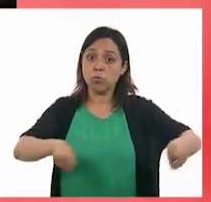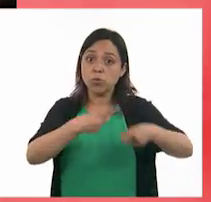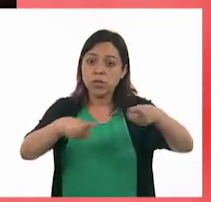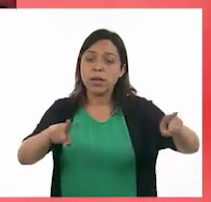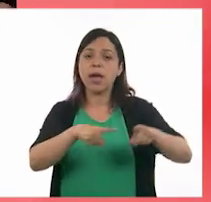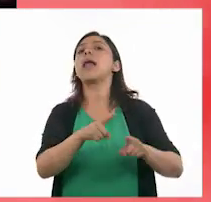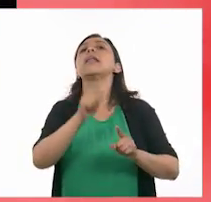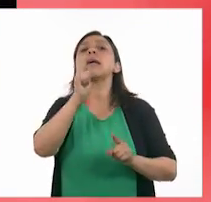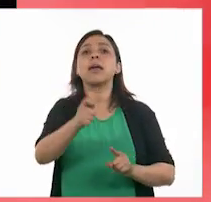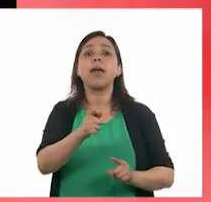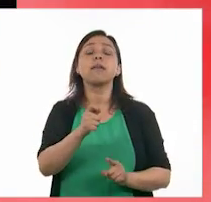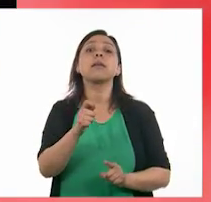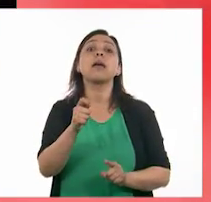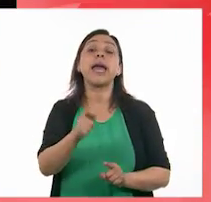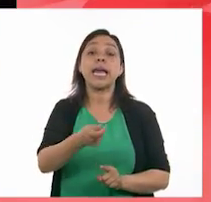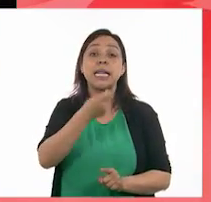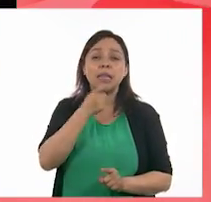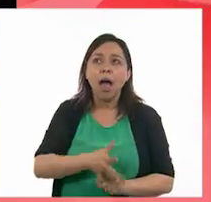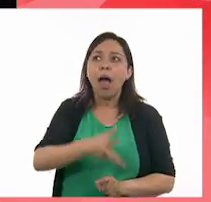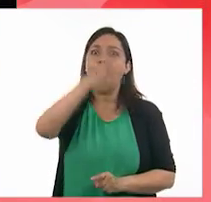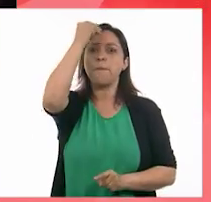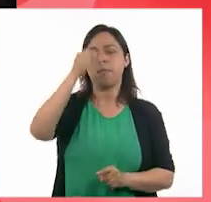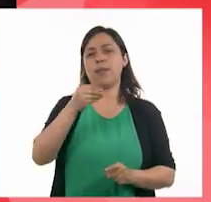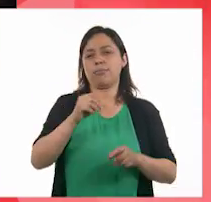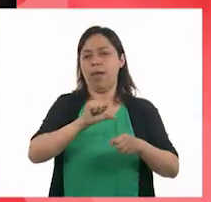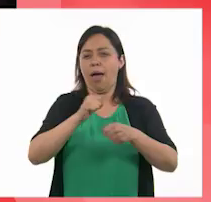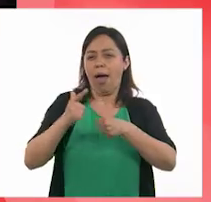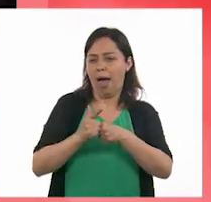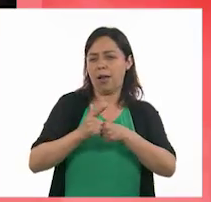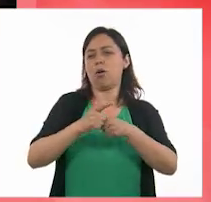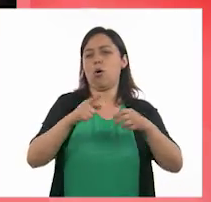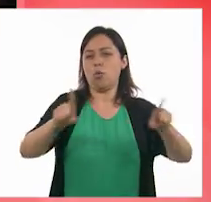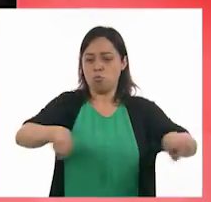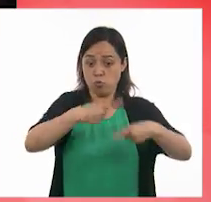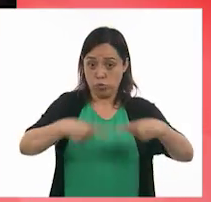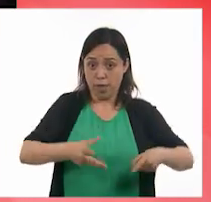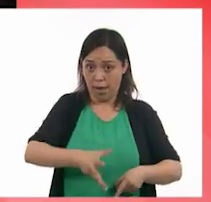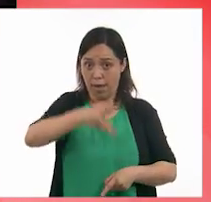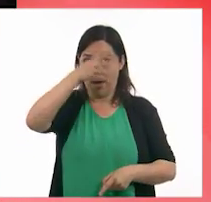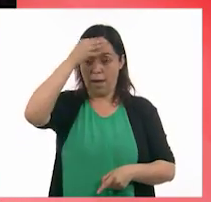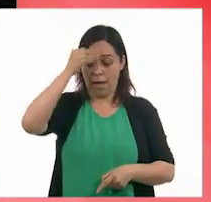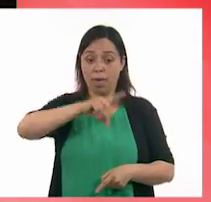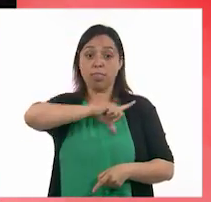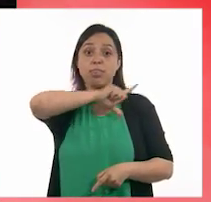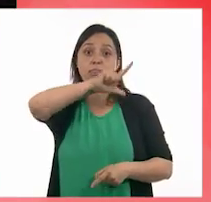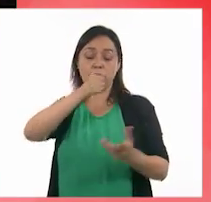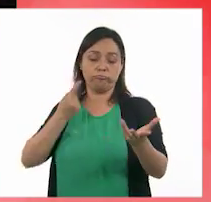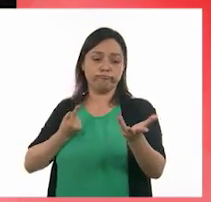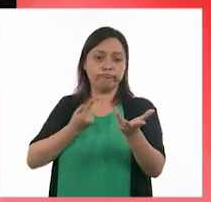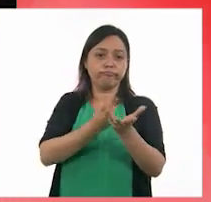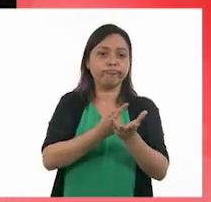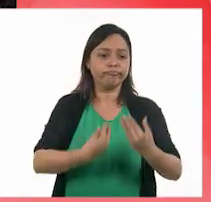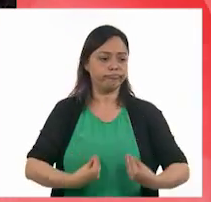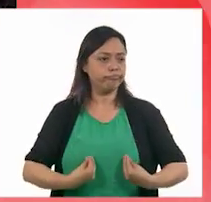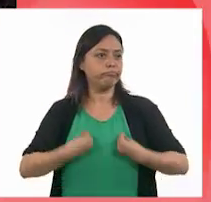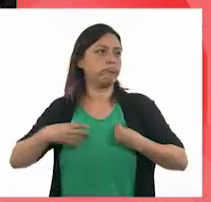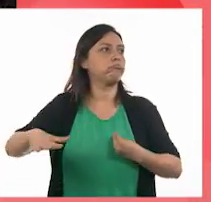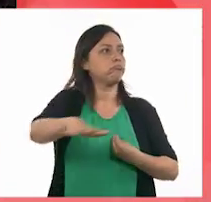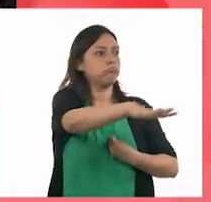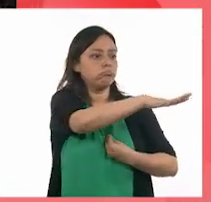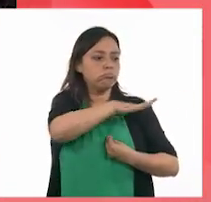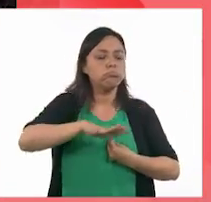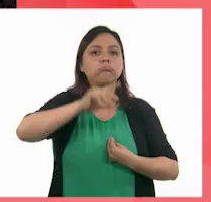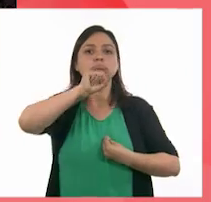de que el niño aprenda a tocar un instrumento, pero además se integre a una vida musical, por así decirlo, él y toda su